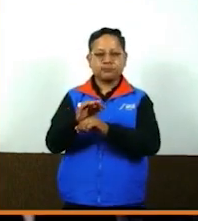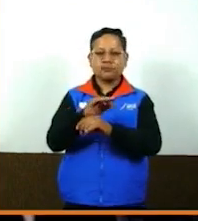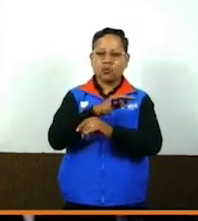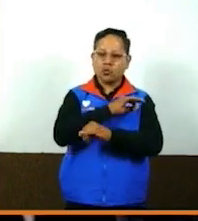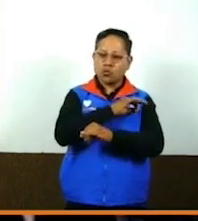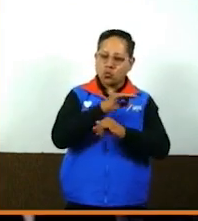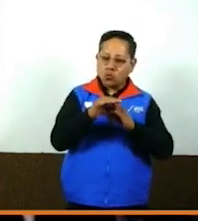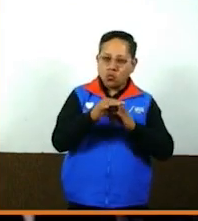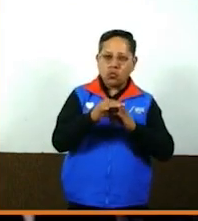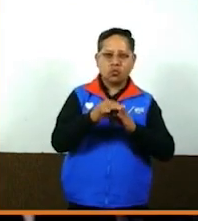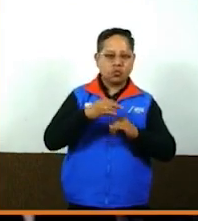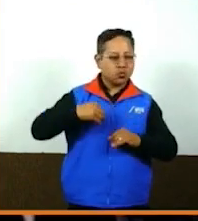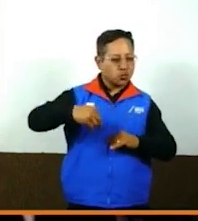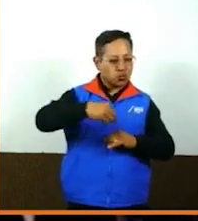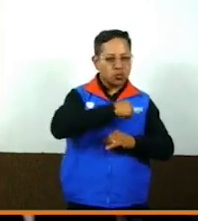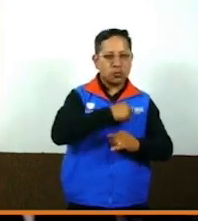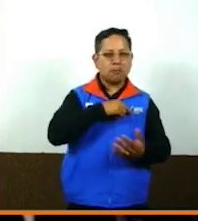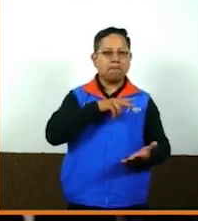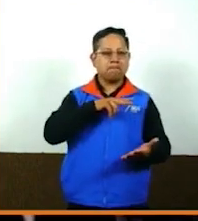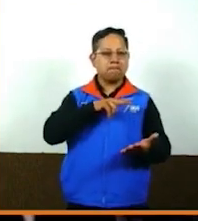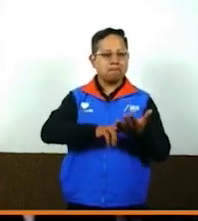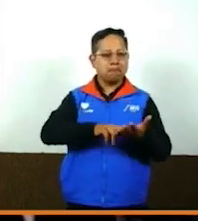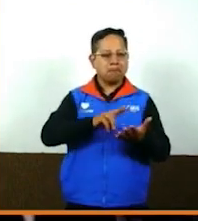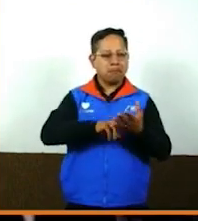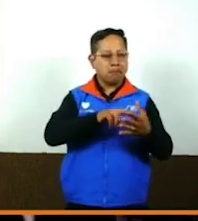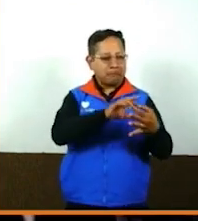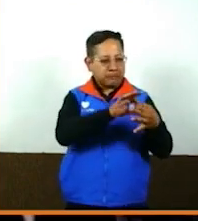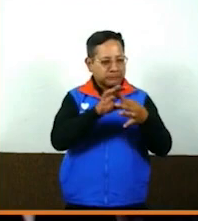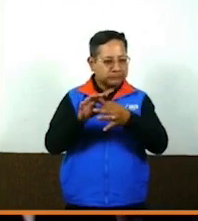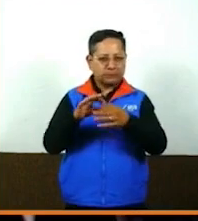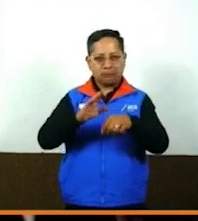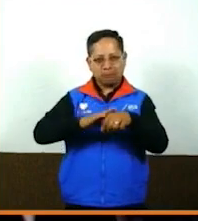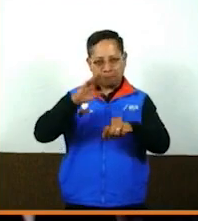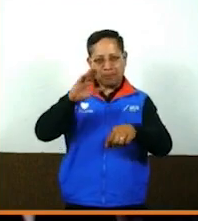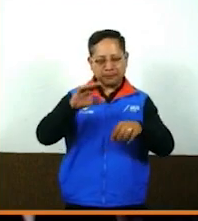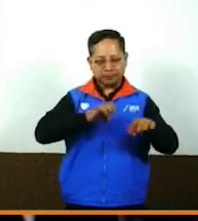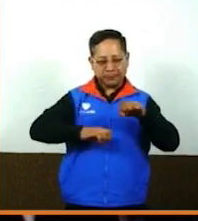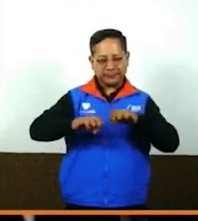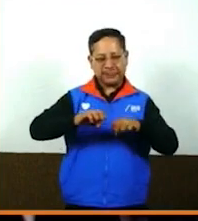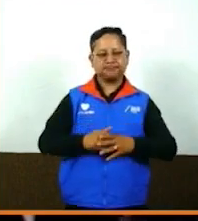finalmente incidiendo más en nuestra cadena de valor para que seamos muchos más.